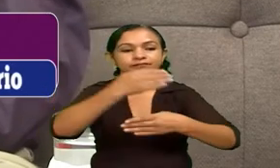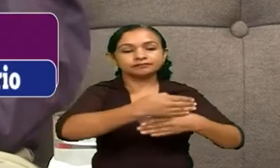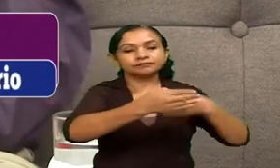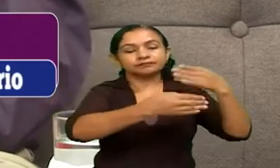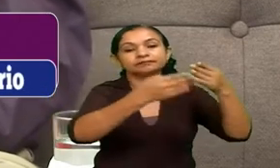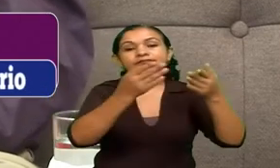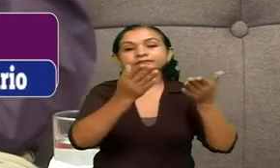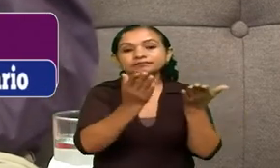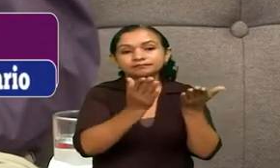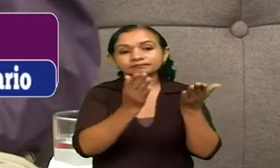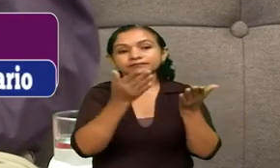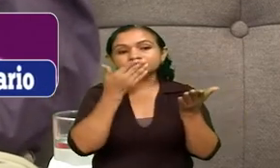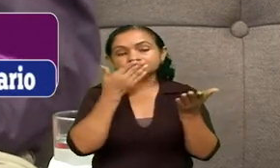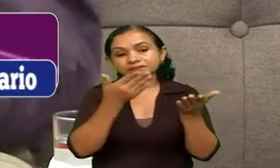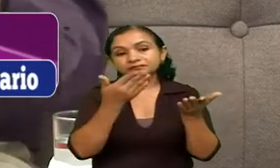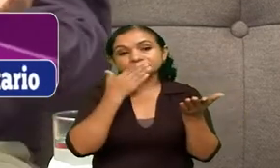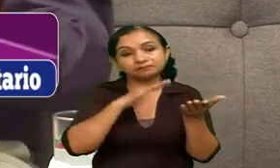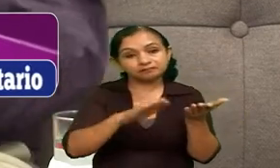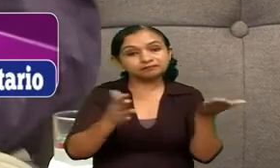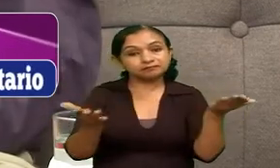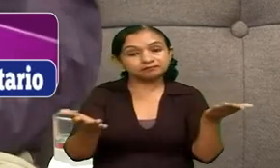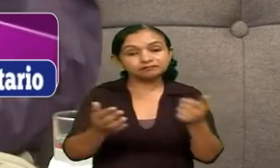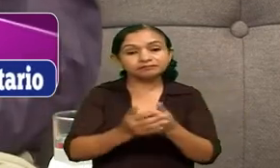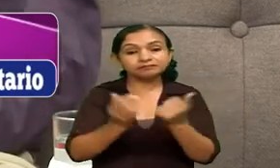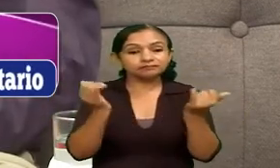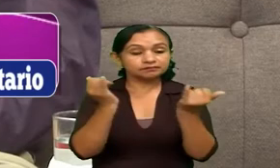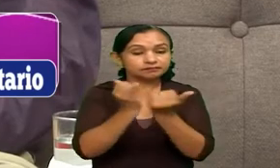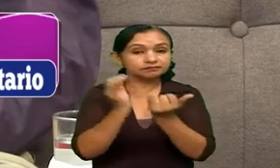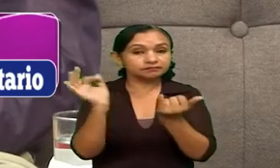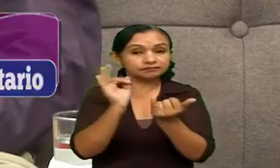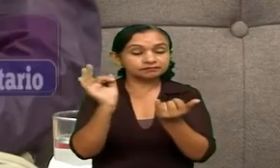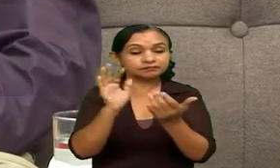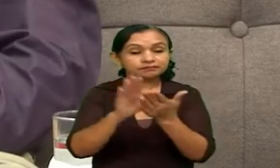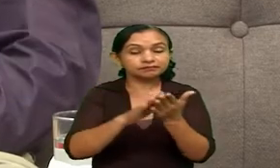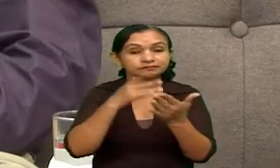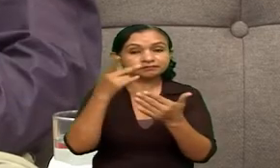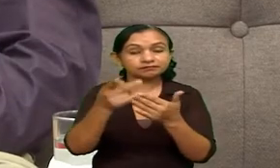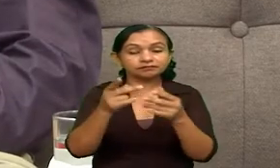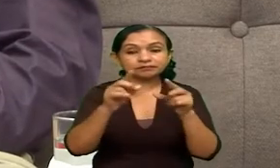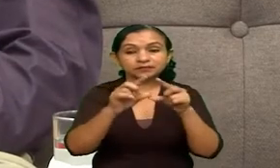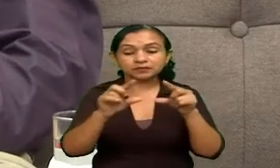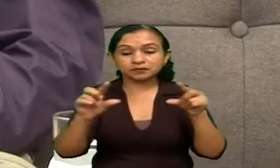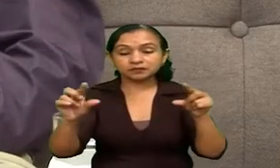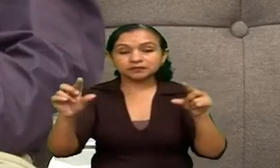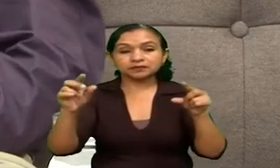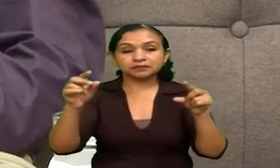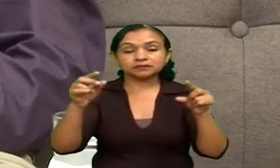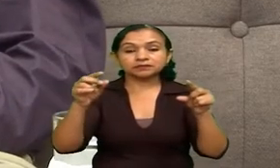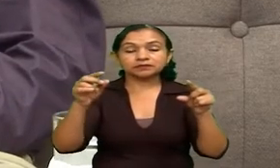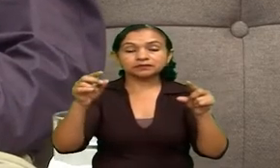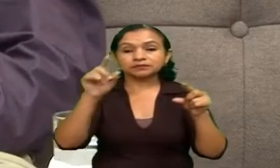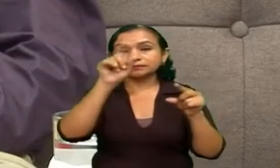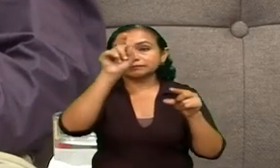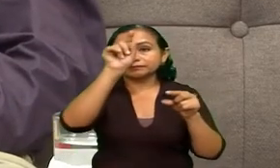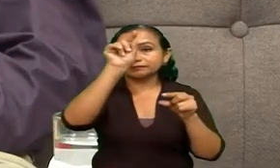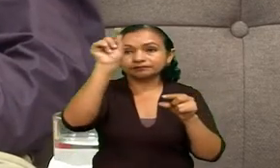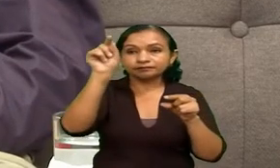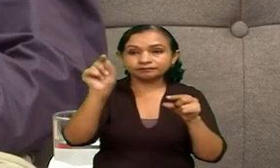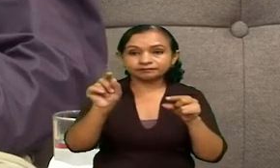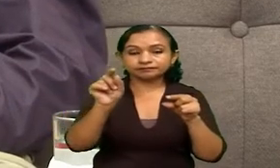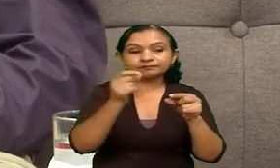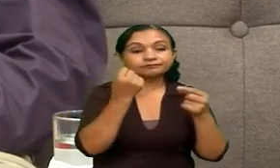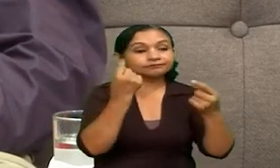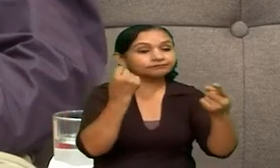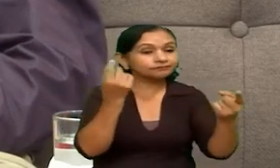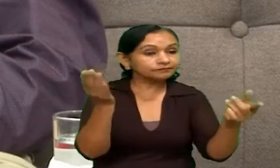en óptimas condiciones. Entonces, de igual manera, el programa de banda ancha dice llevar internet al que no lo